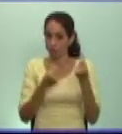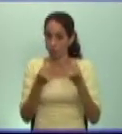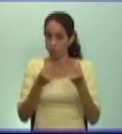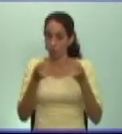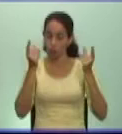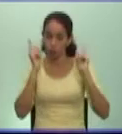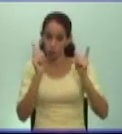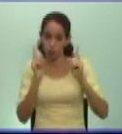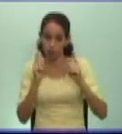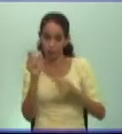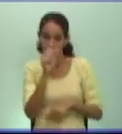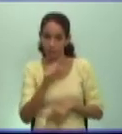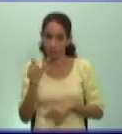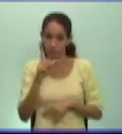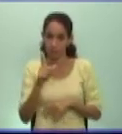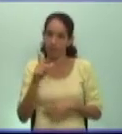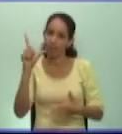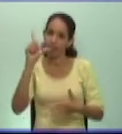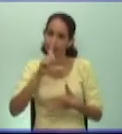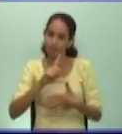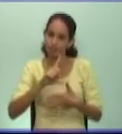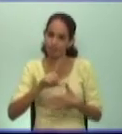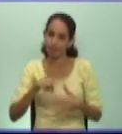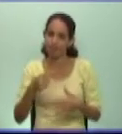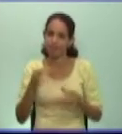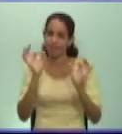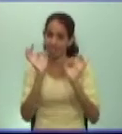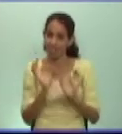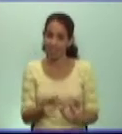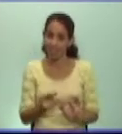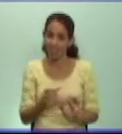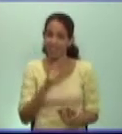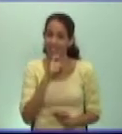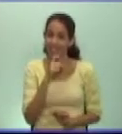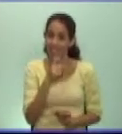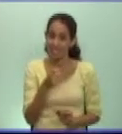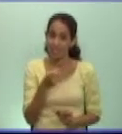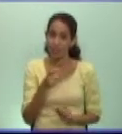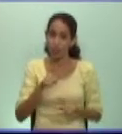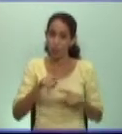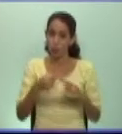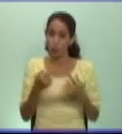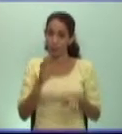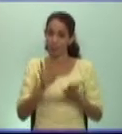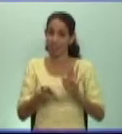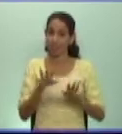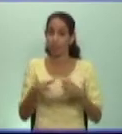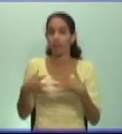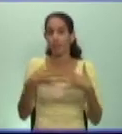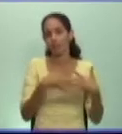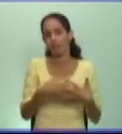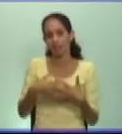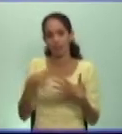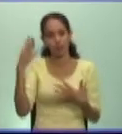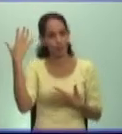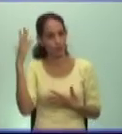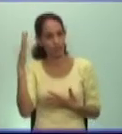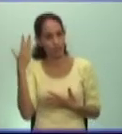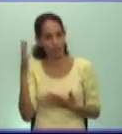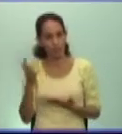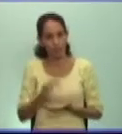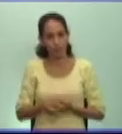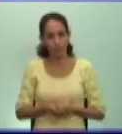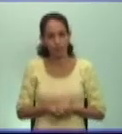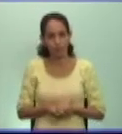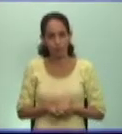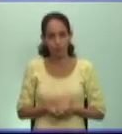social, la realidad de América Latina era muy difícil por esa dependencia al capital extranjero. Esa es la etapa de finales